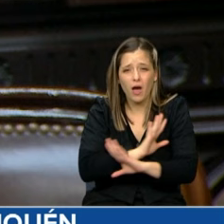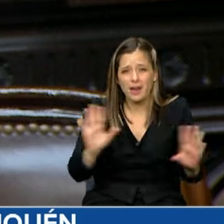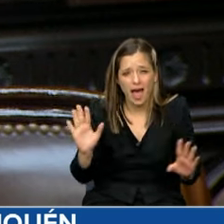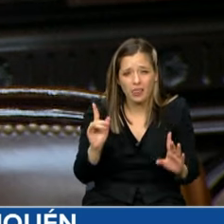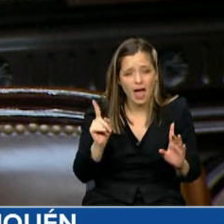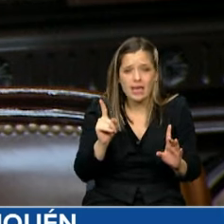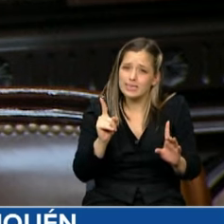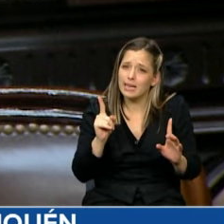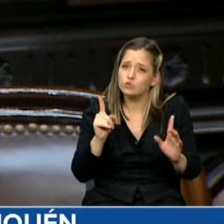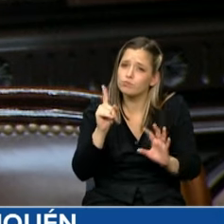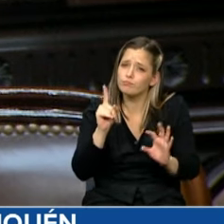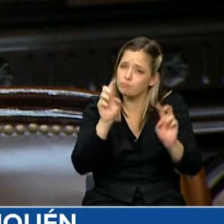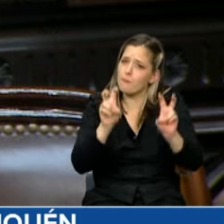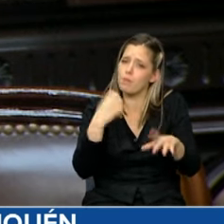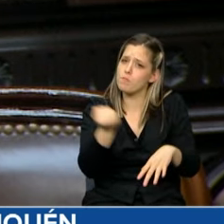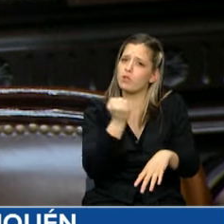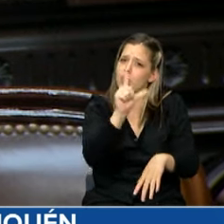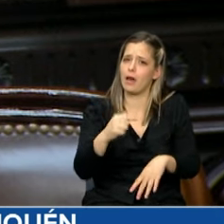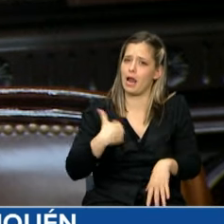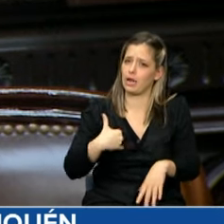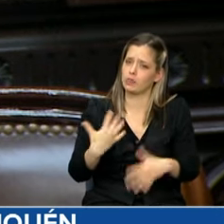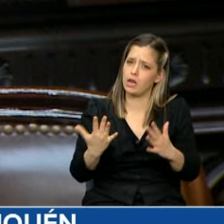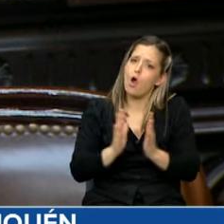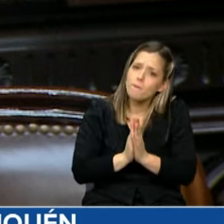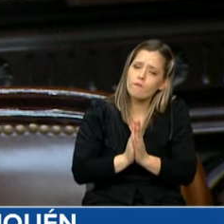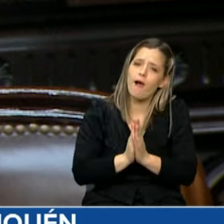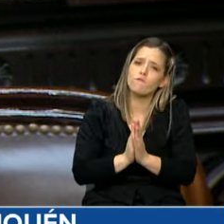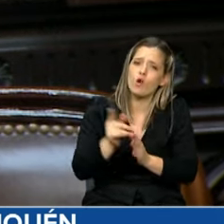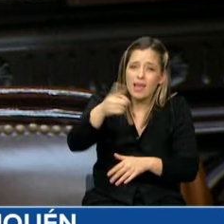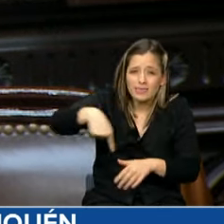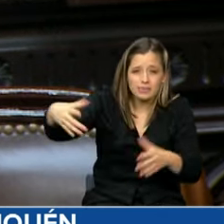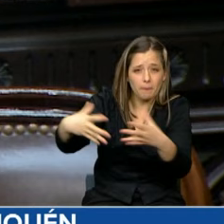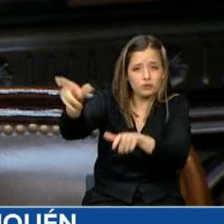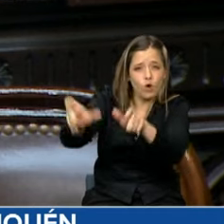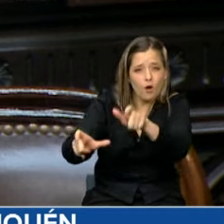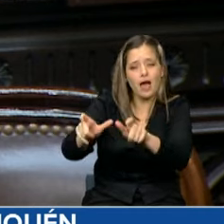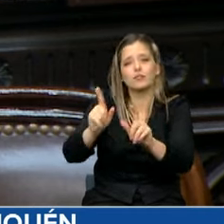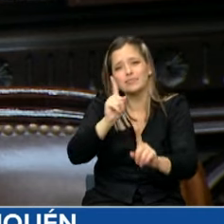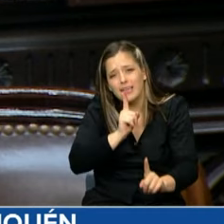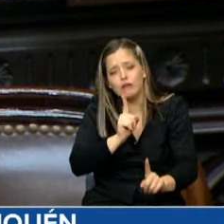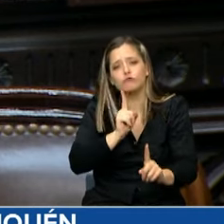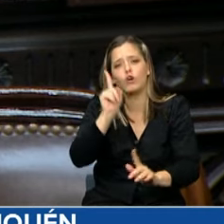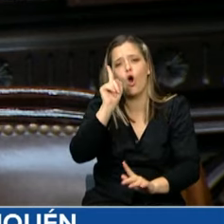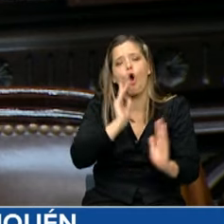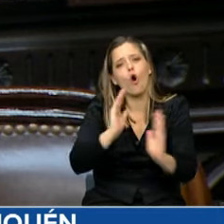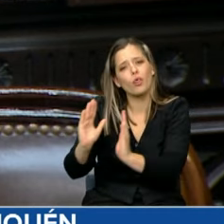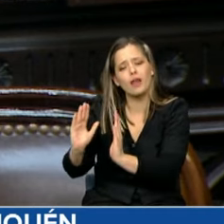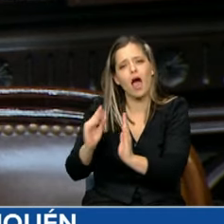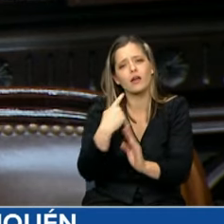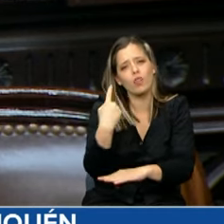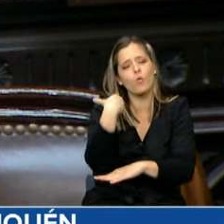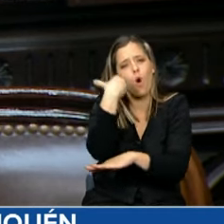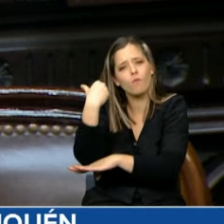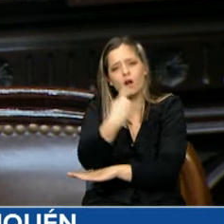Argentina por eso les pedimos por favor si se pueden ordenar y podemos hablar todos claramente si son tan amables